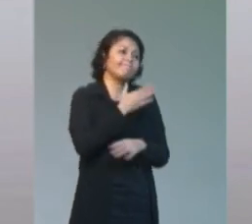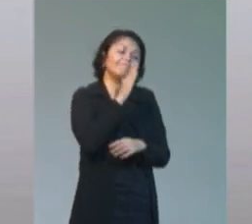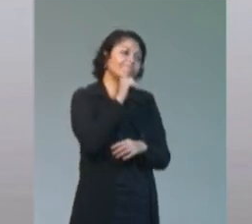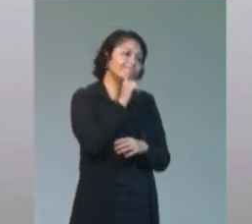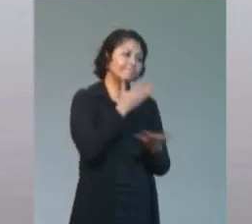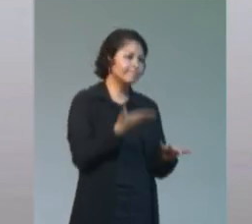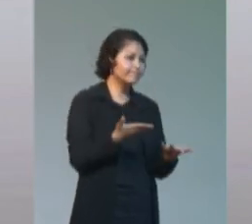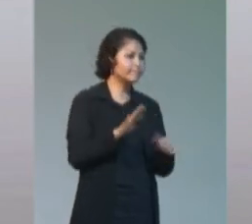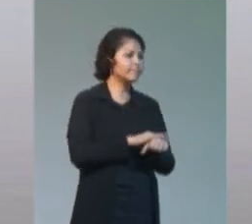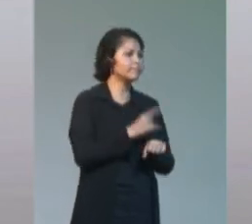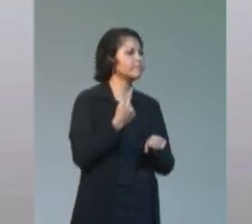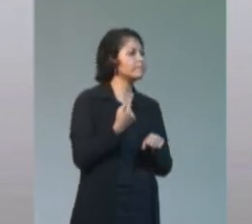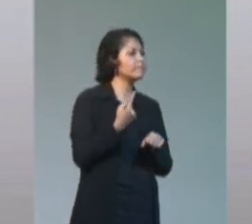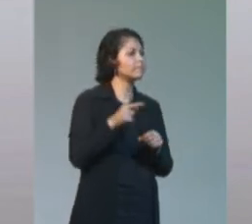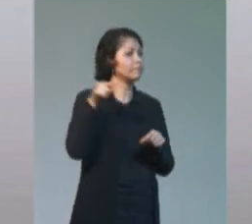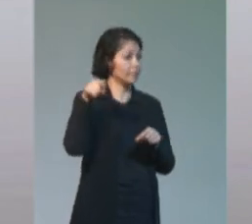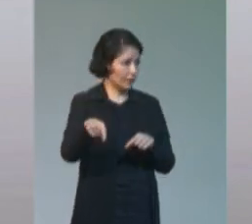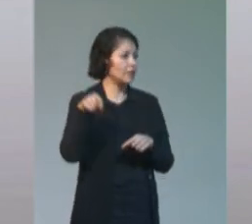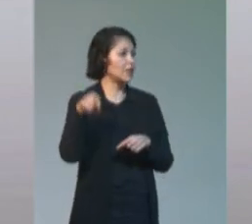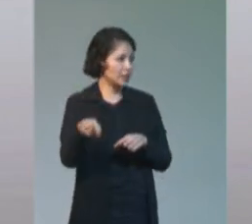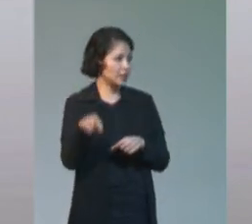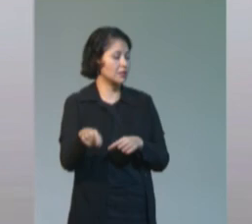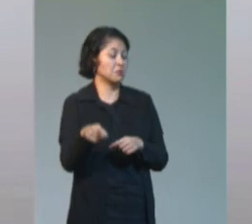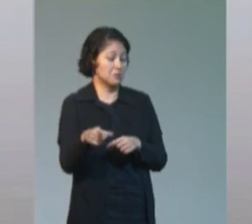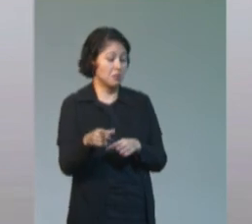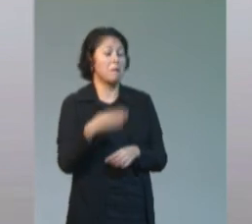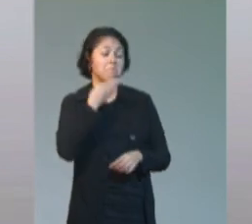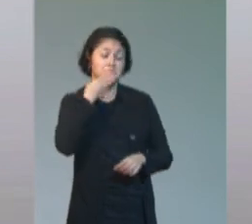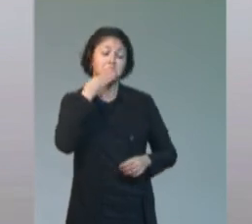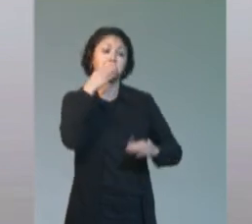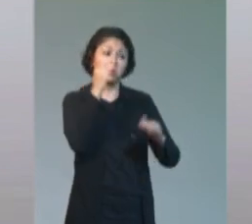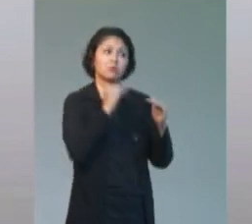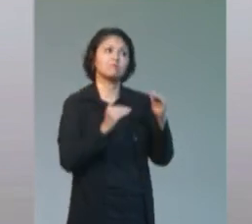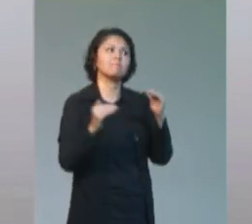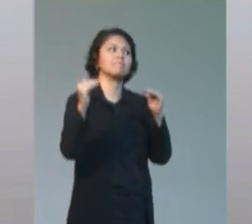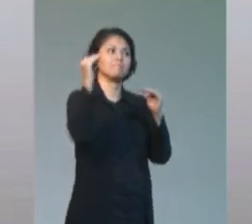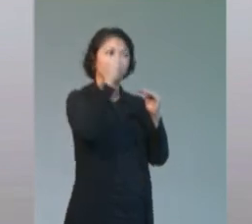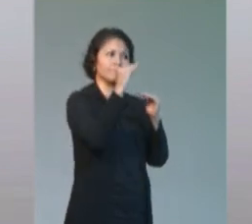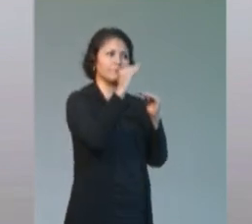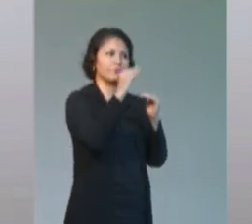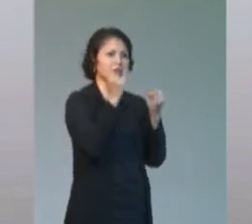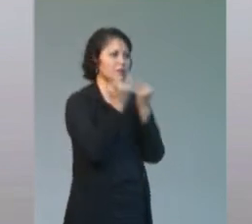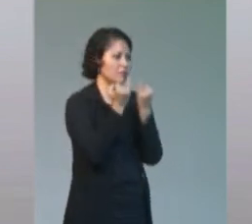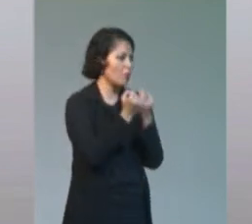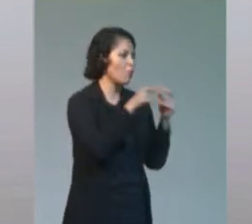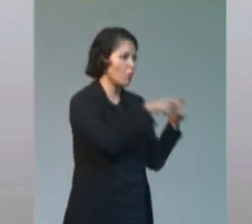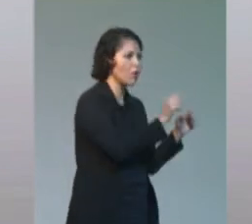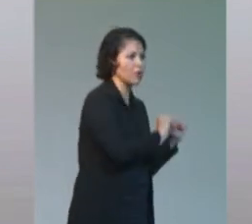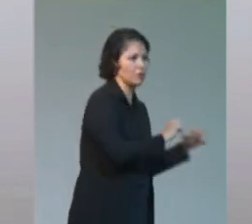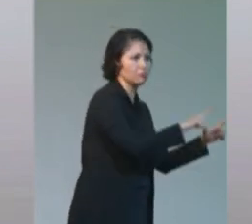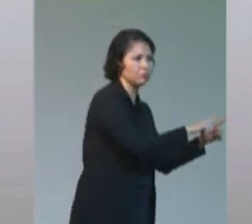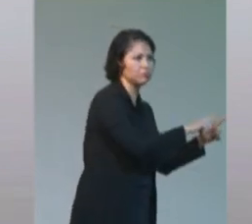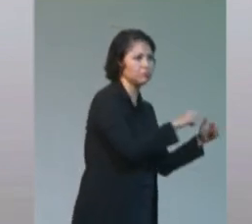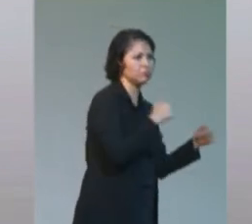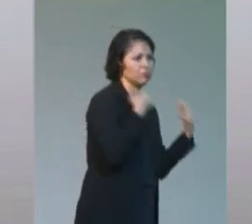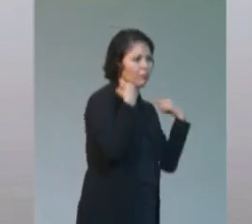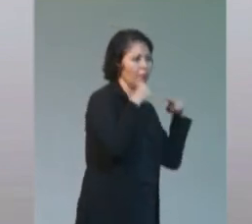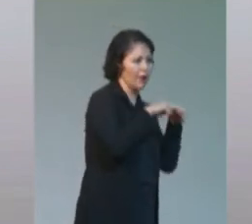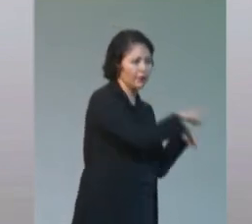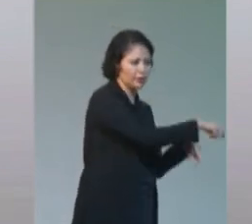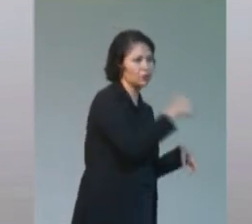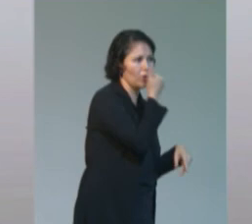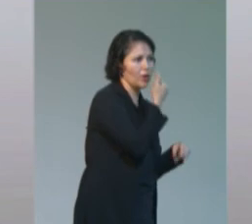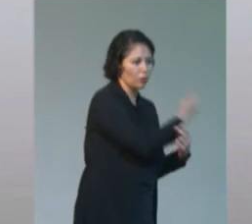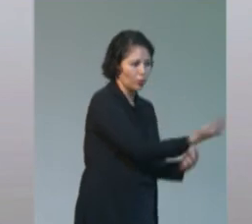de tanta calidad o puede ser de tanta calidad como la formación puramente presencial yo creo que una